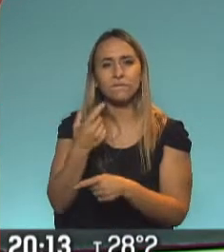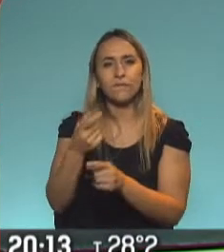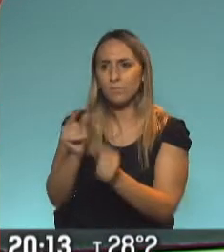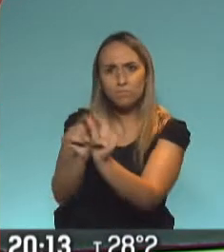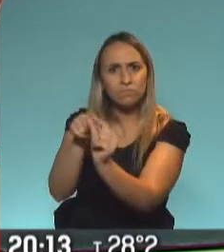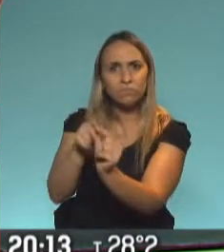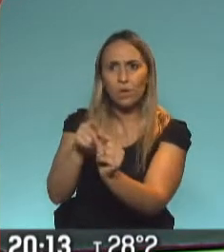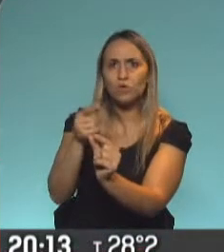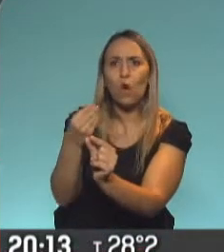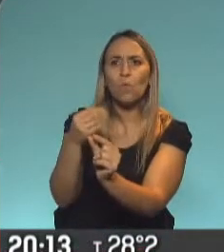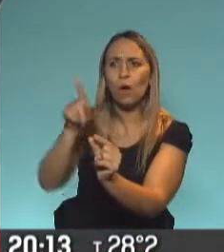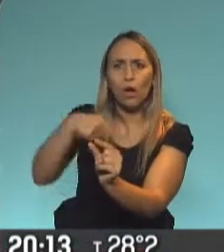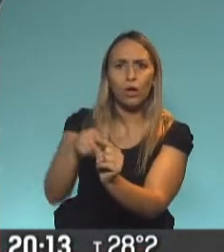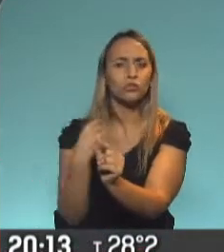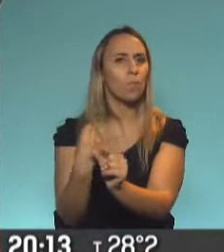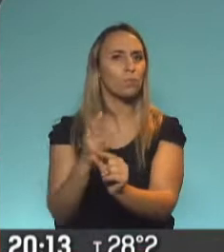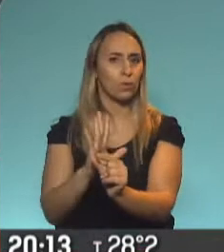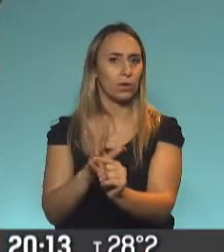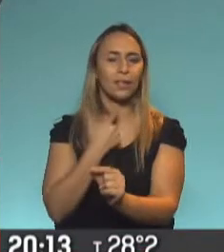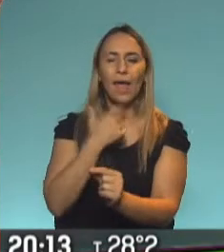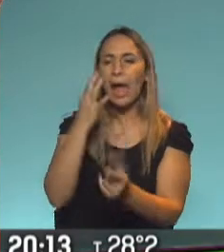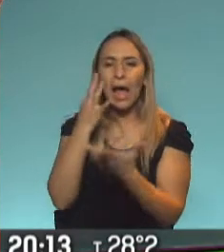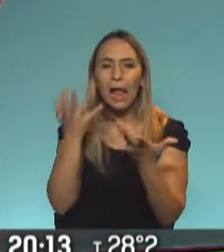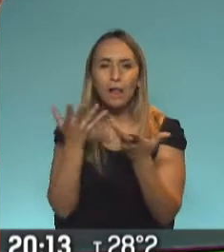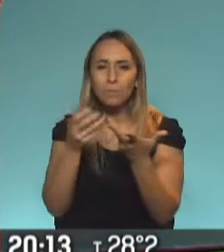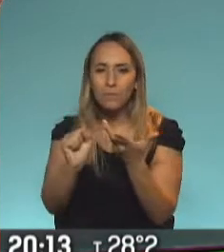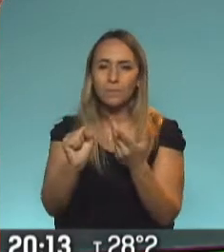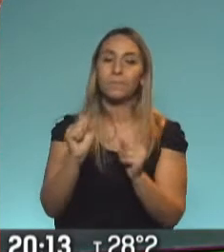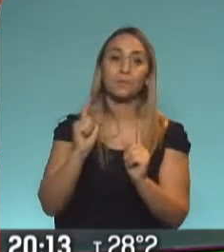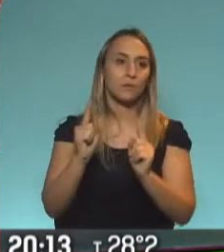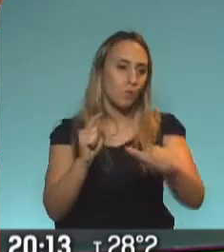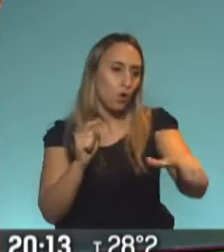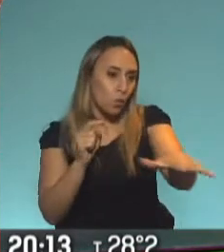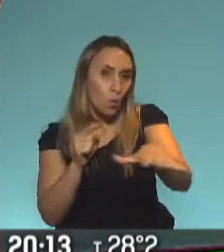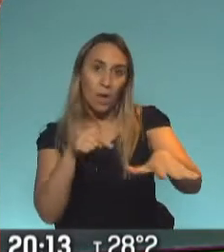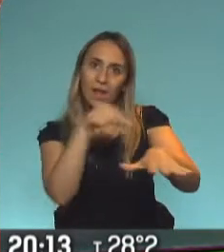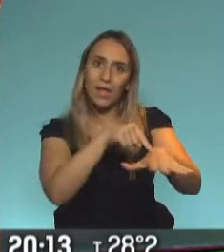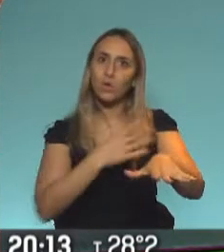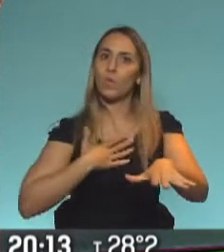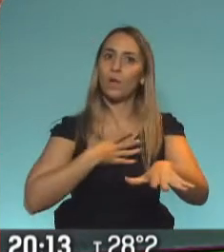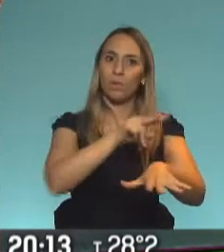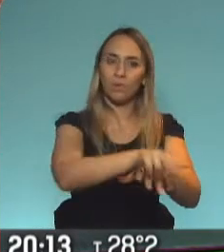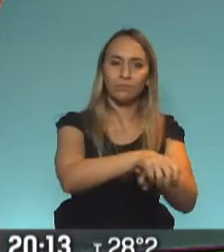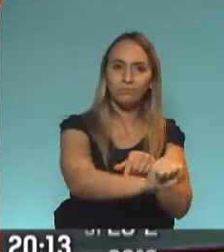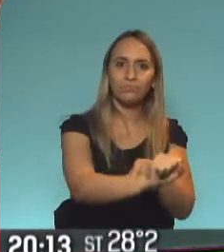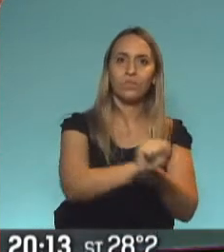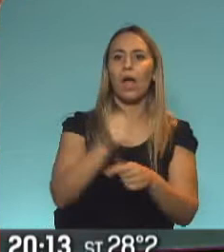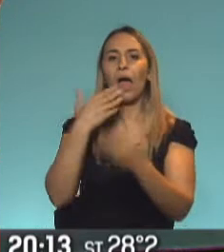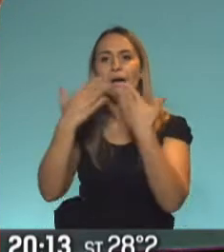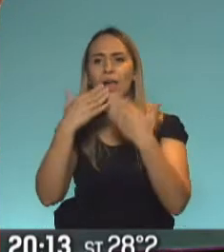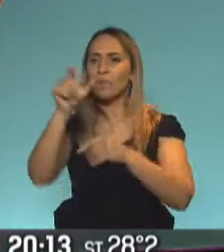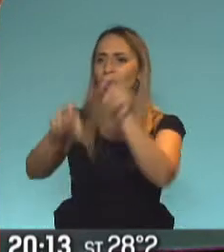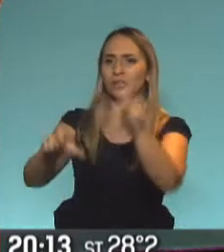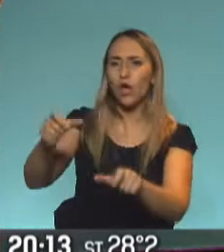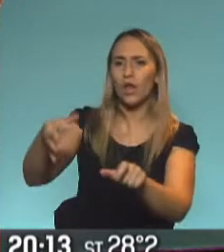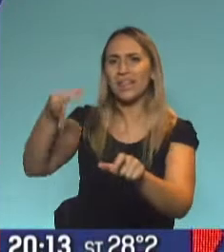estar alguna señal? Bueno, buscar en el lugar donde apareció, reconstruir el lugar, hablar con la gente, hablar con los testigos,